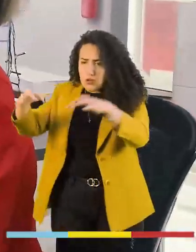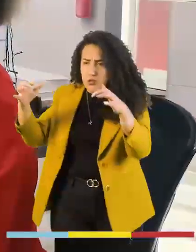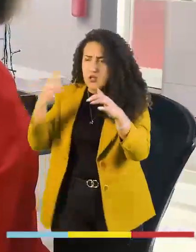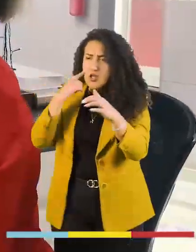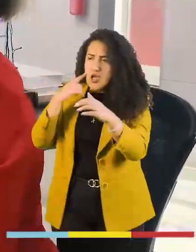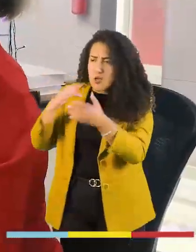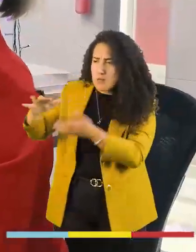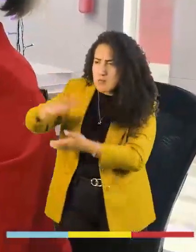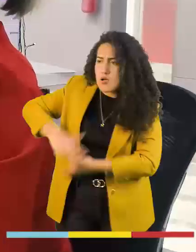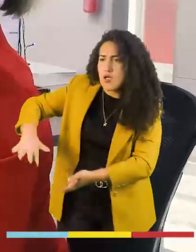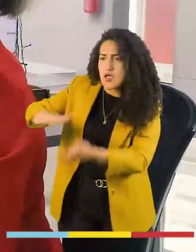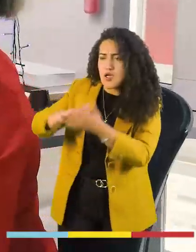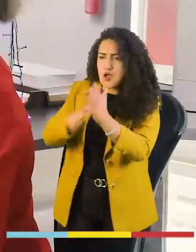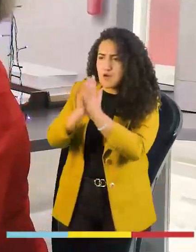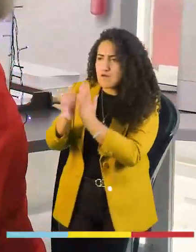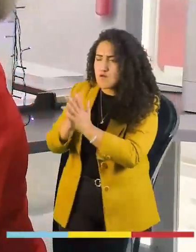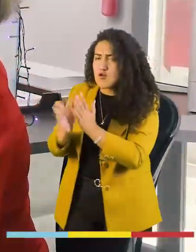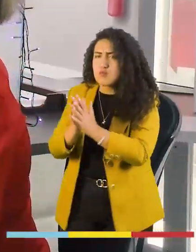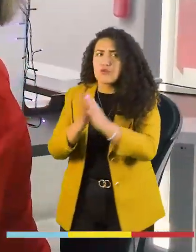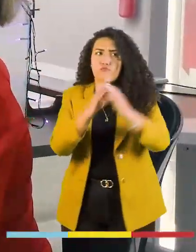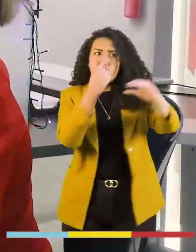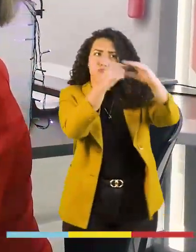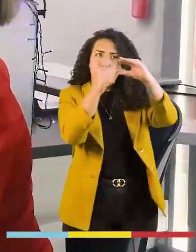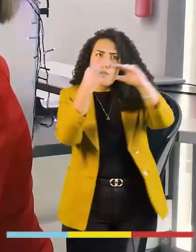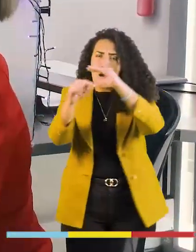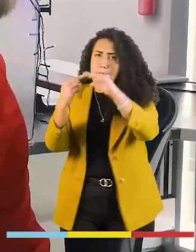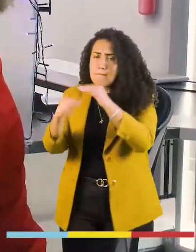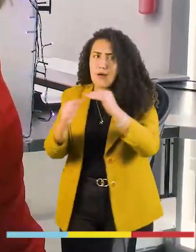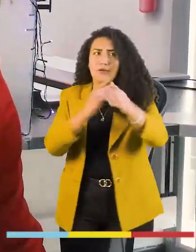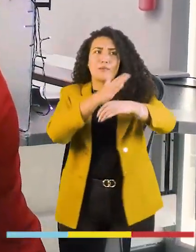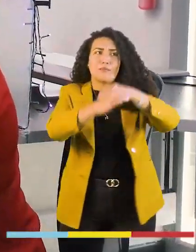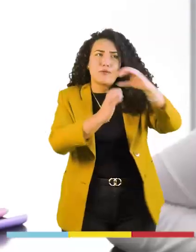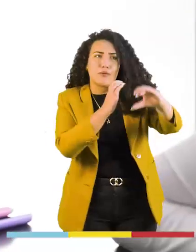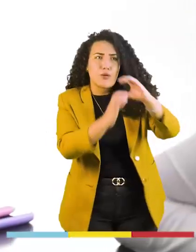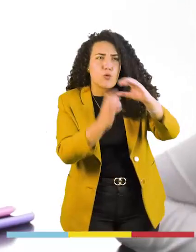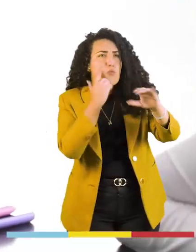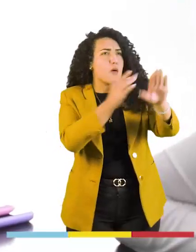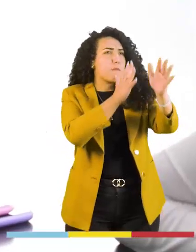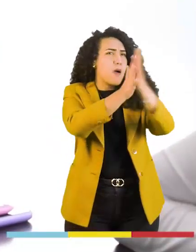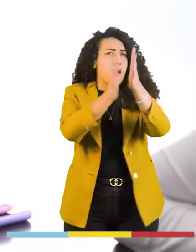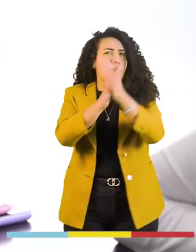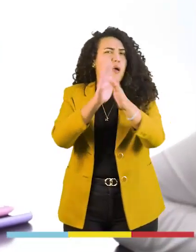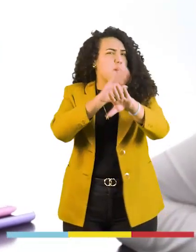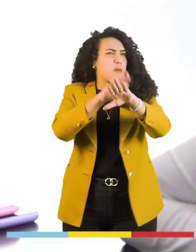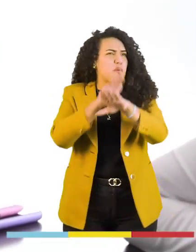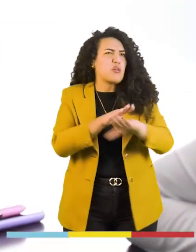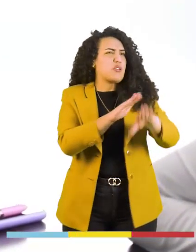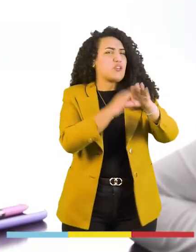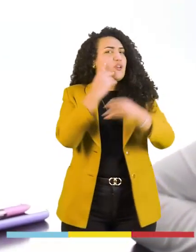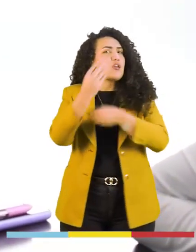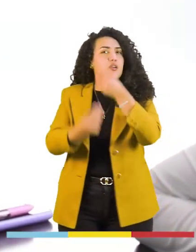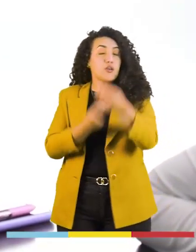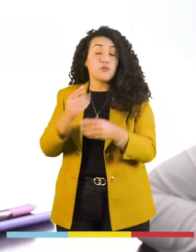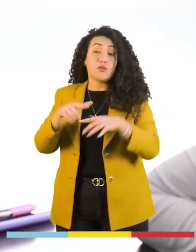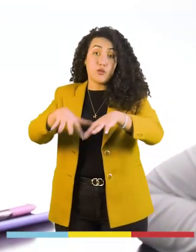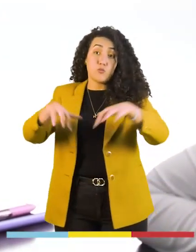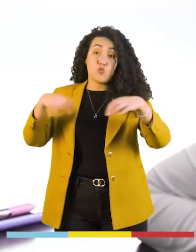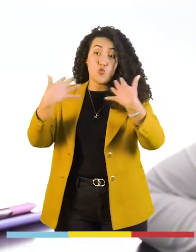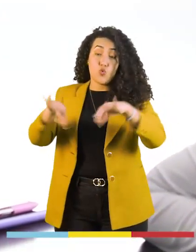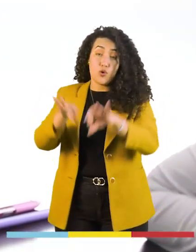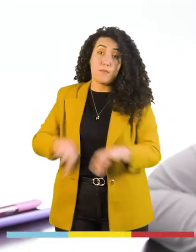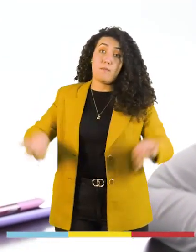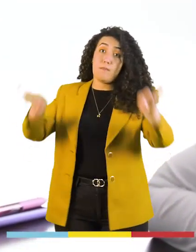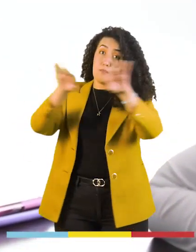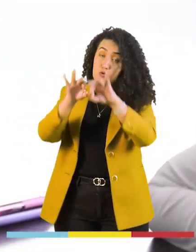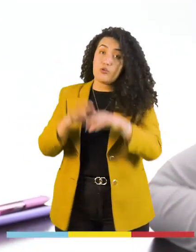vez ir organizando y recopilando información para enviar boletín de prensa, medios, para que les vayamos a contando a todos qué es lo que vamos a hacer, qué es lo importante de